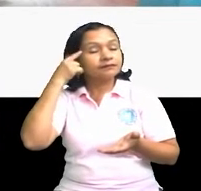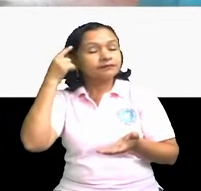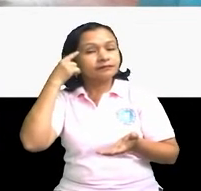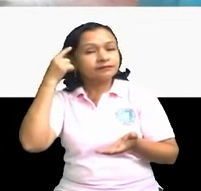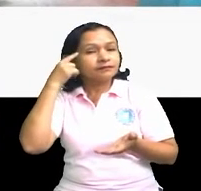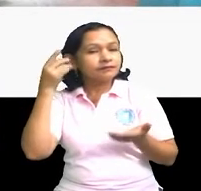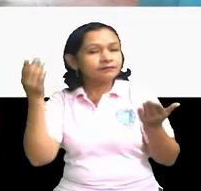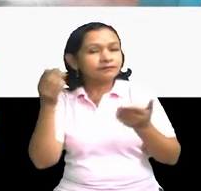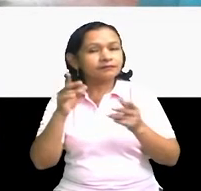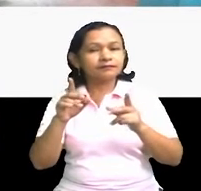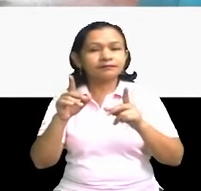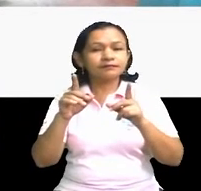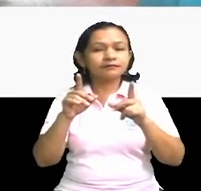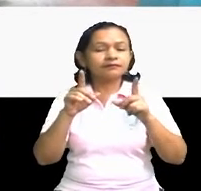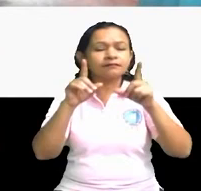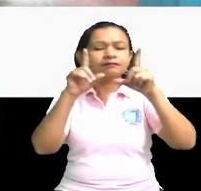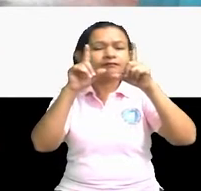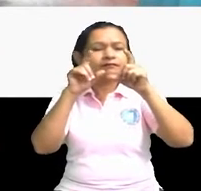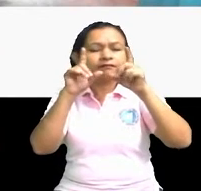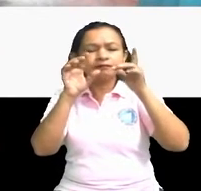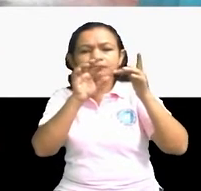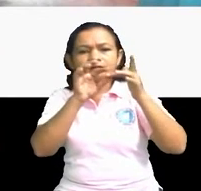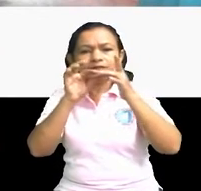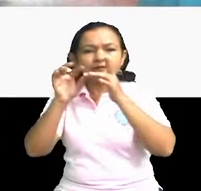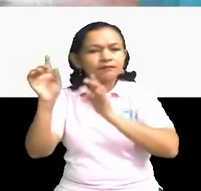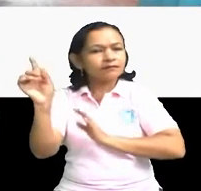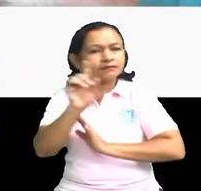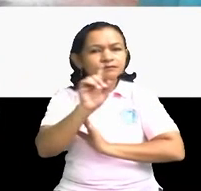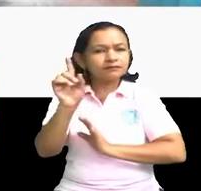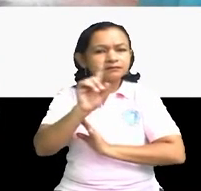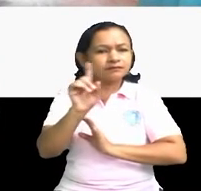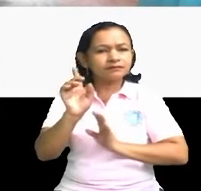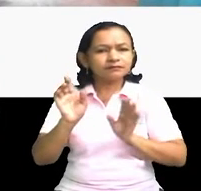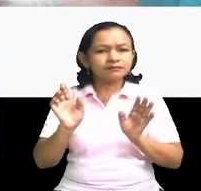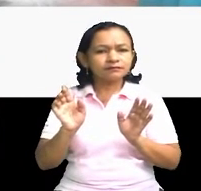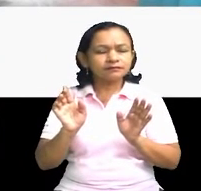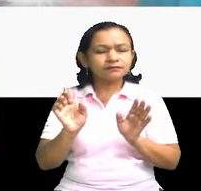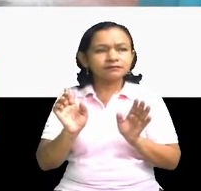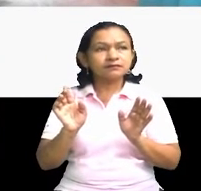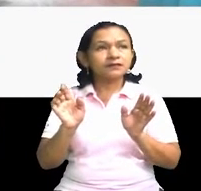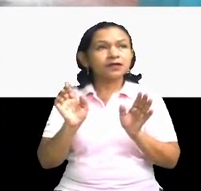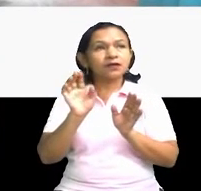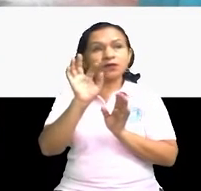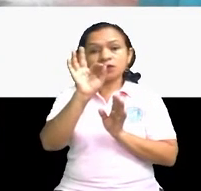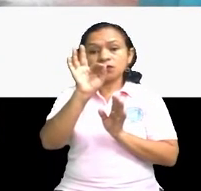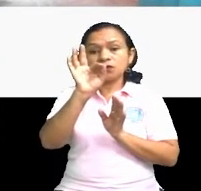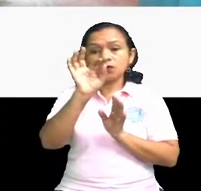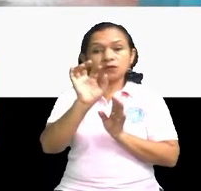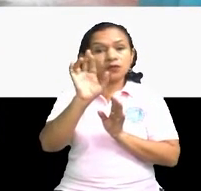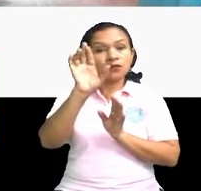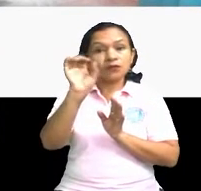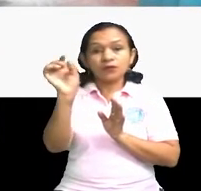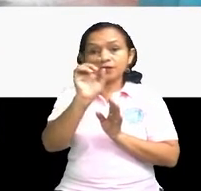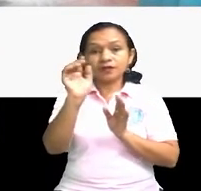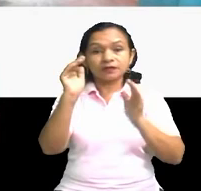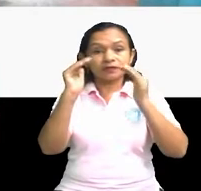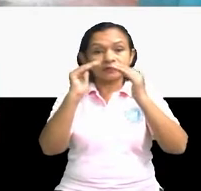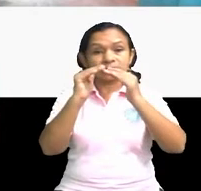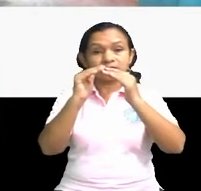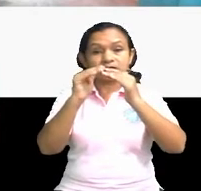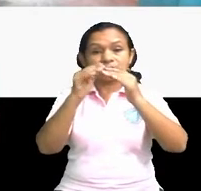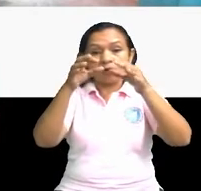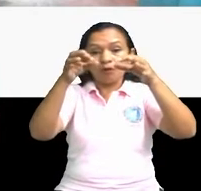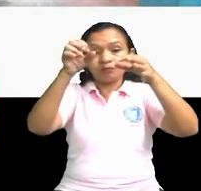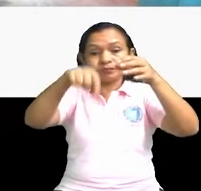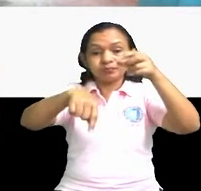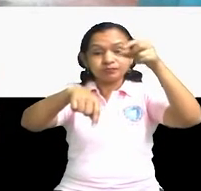son foquitos especiales, ¿verdad? Sin perforar. O faro. Es el techo como estaba de